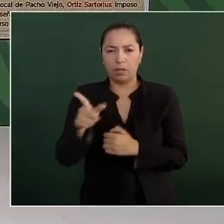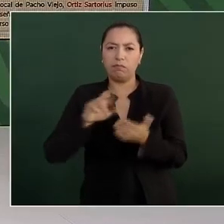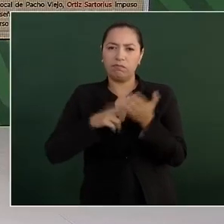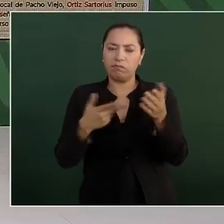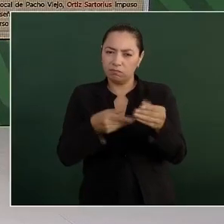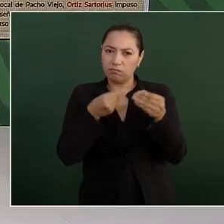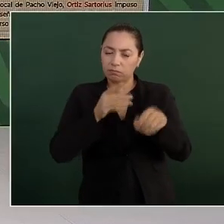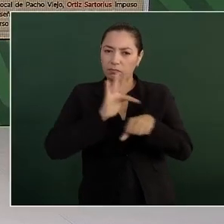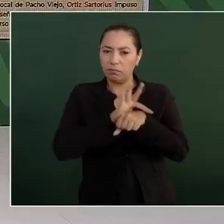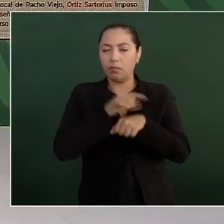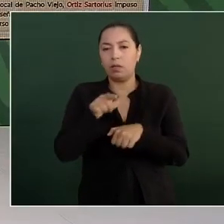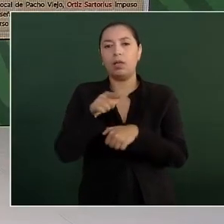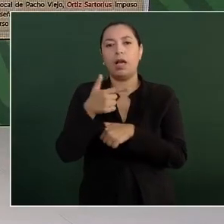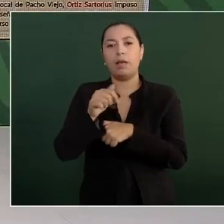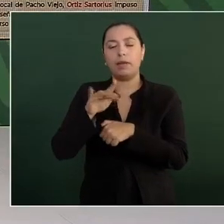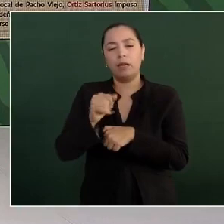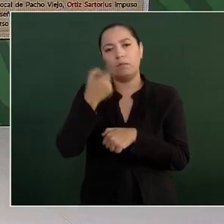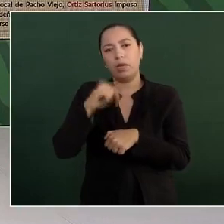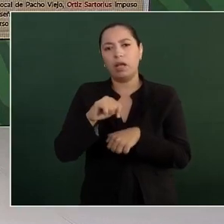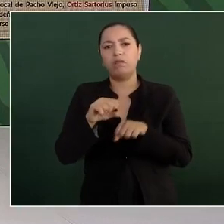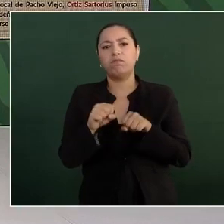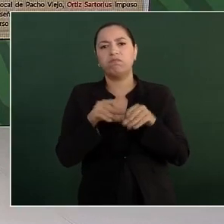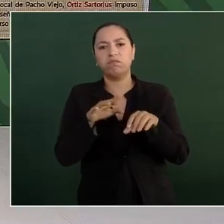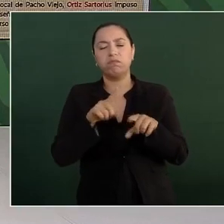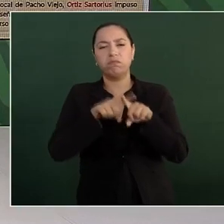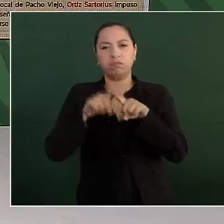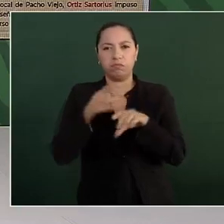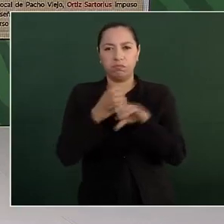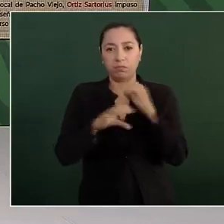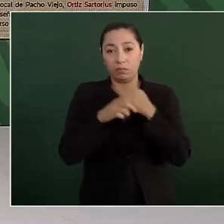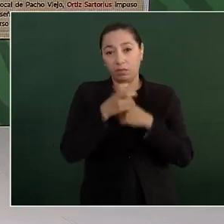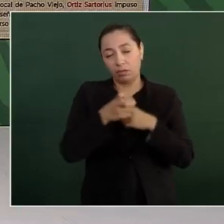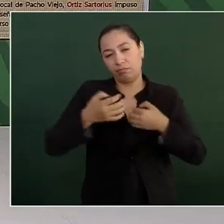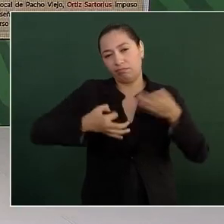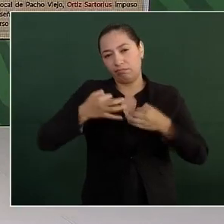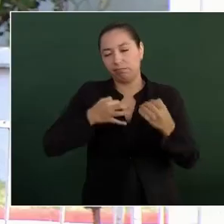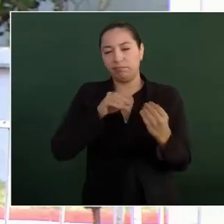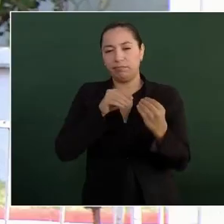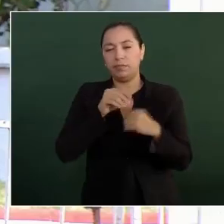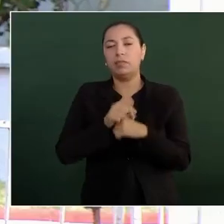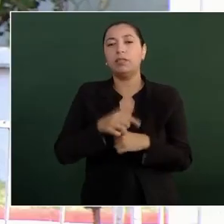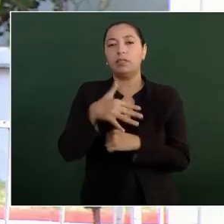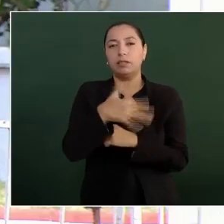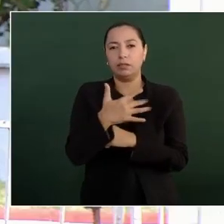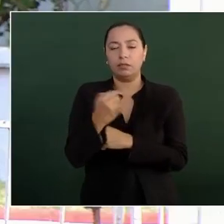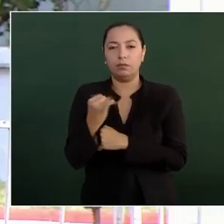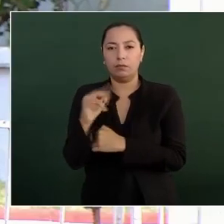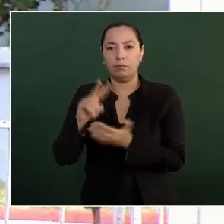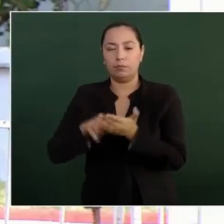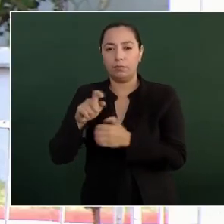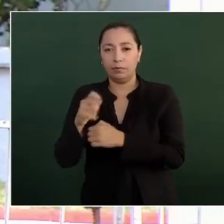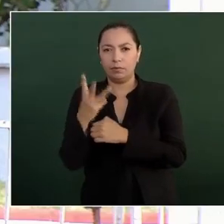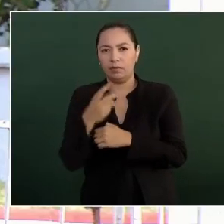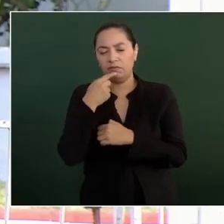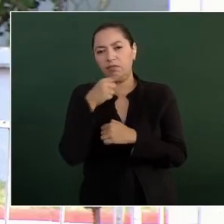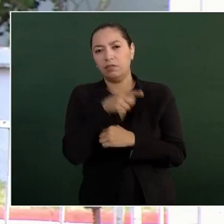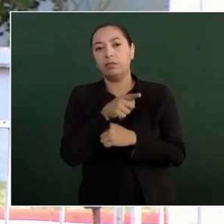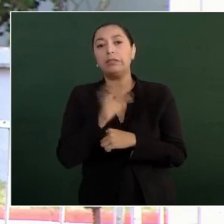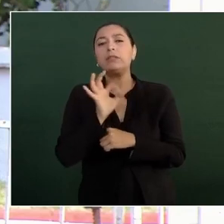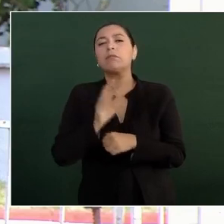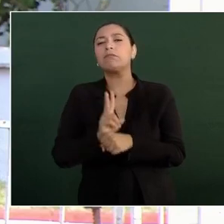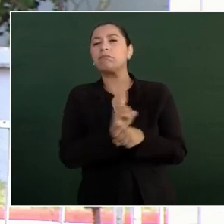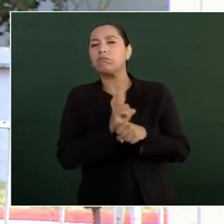N. para dejar insubsistente la audiencia del 15 de junio de 2023, en la que se impuso la medida cautelar de prisión